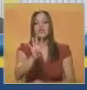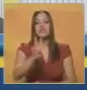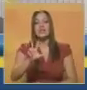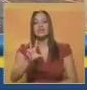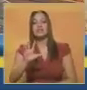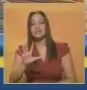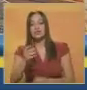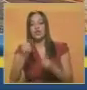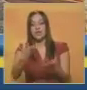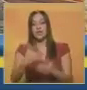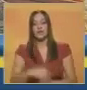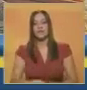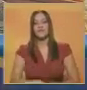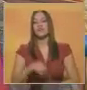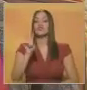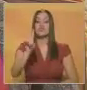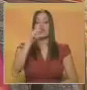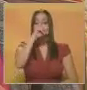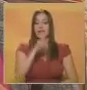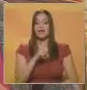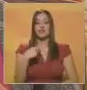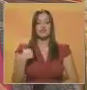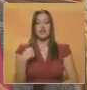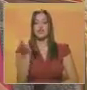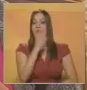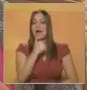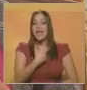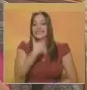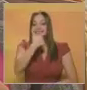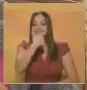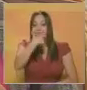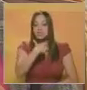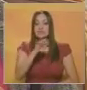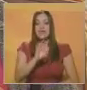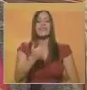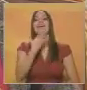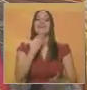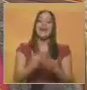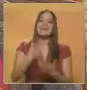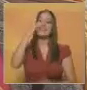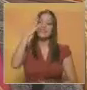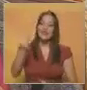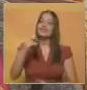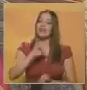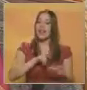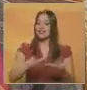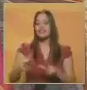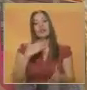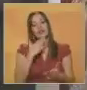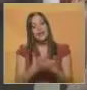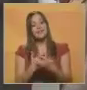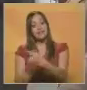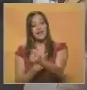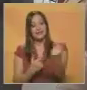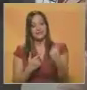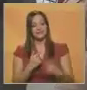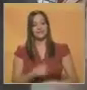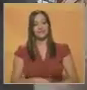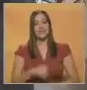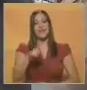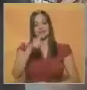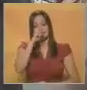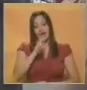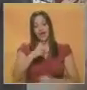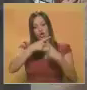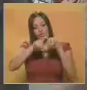12.435 prótesis. Tenía 2 años sin prótesis y ya, gracias a Dios, ya la tengo y gracias a ellos. Este año